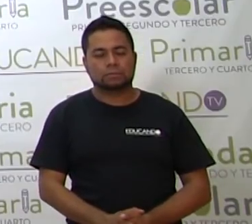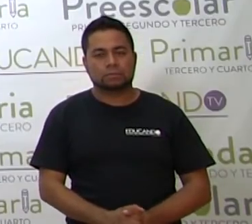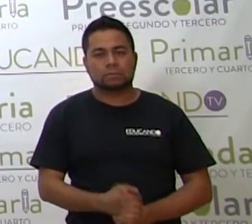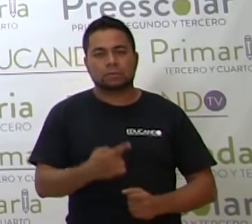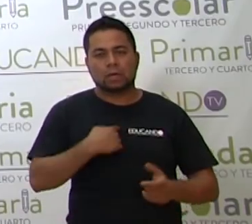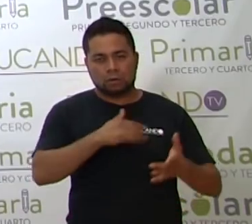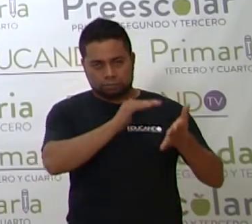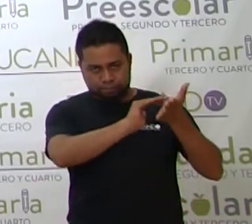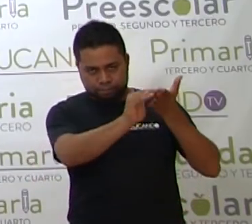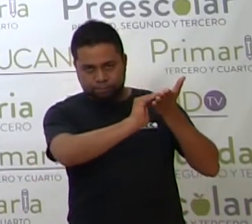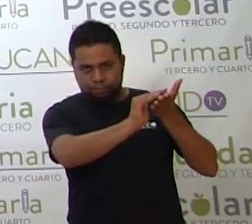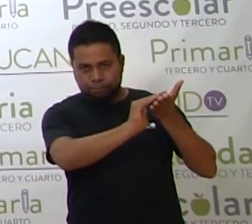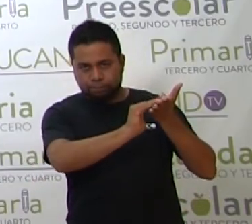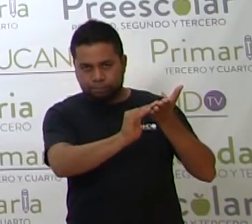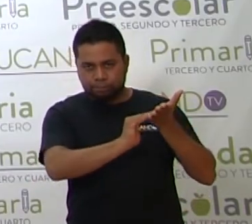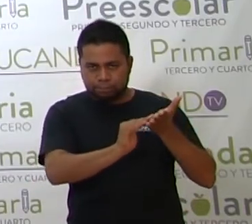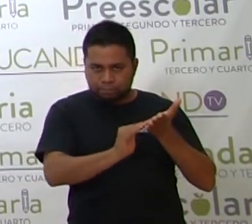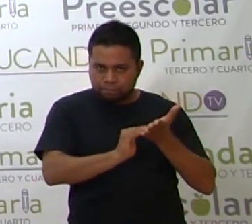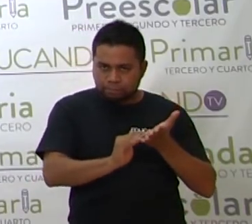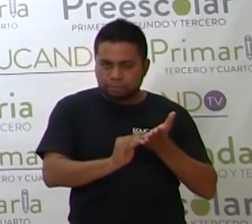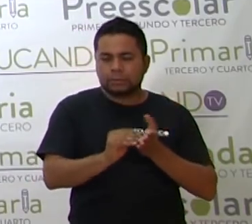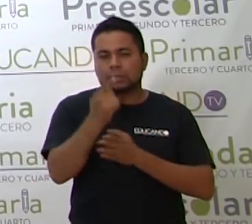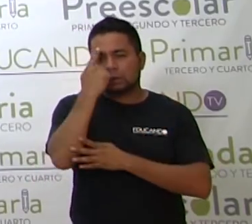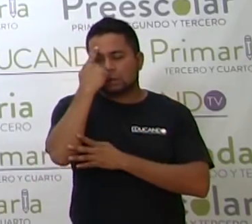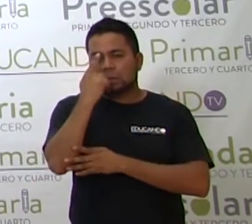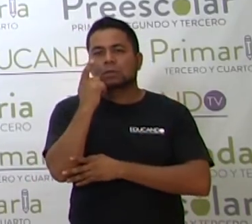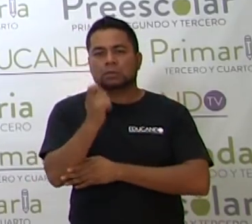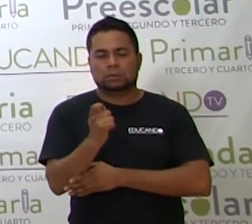Voy a borrar esto de acá para poder